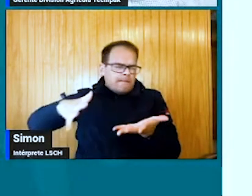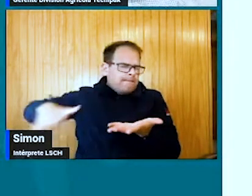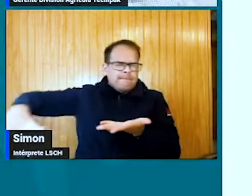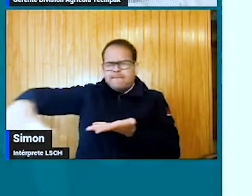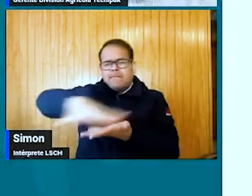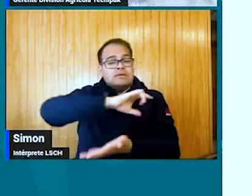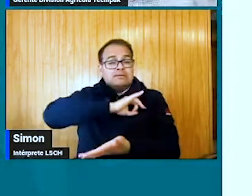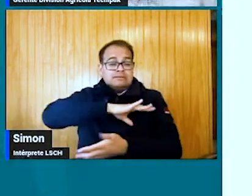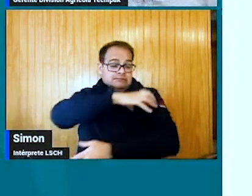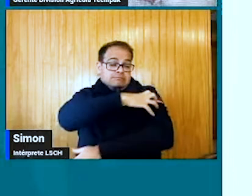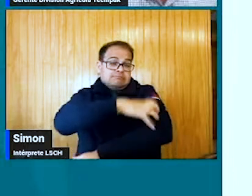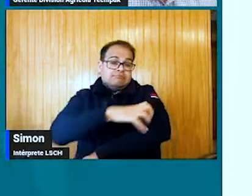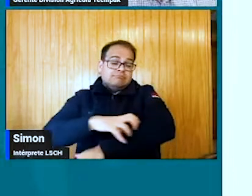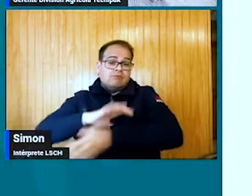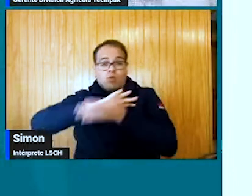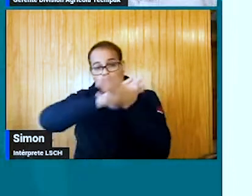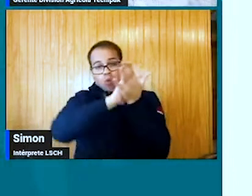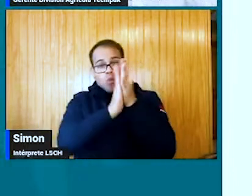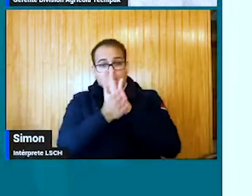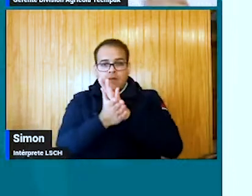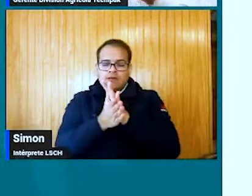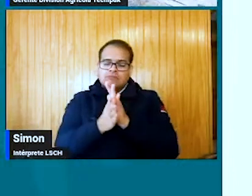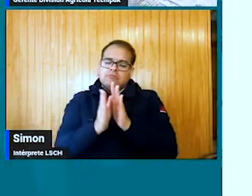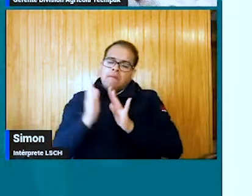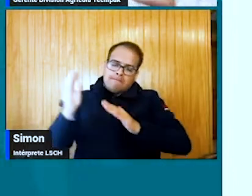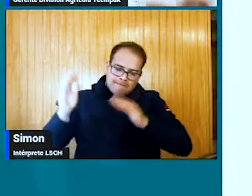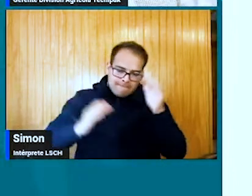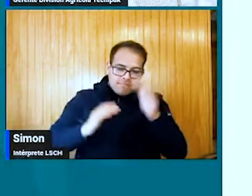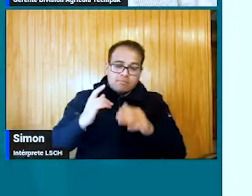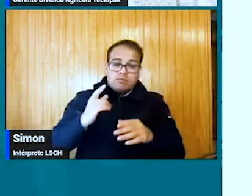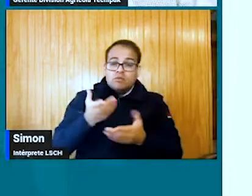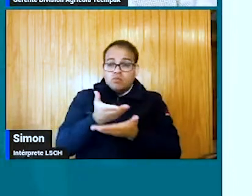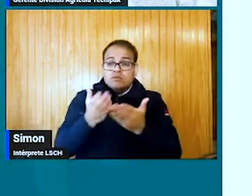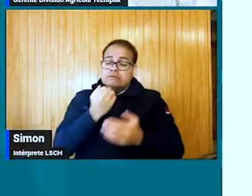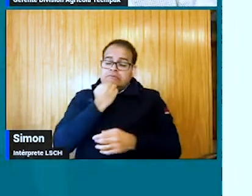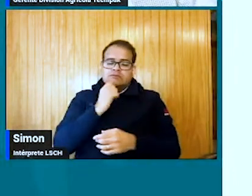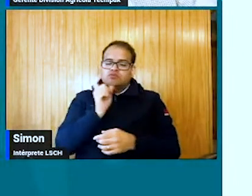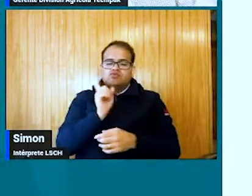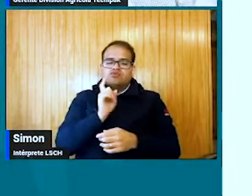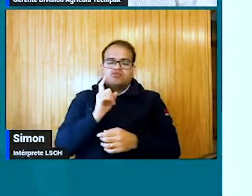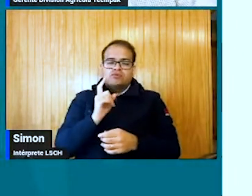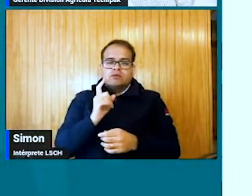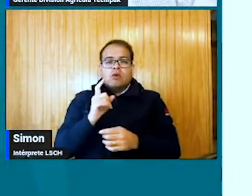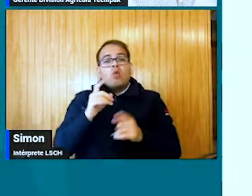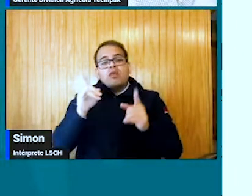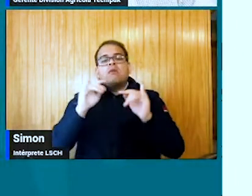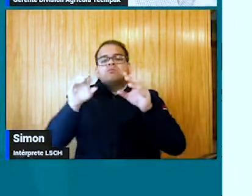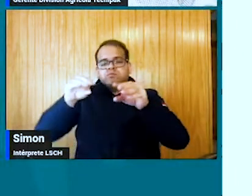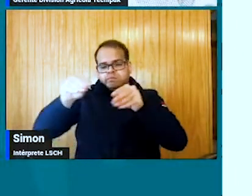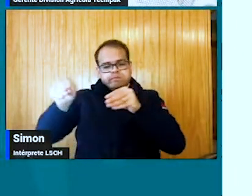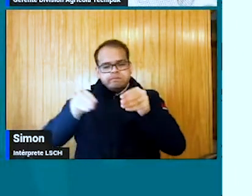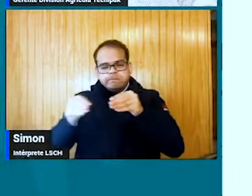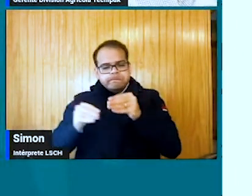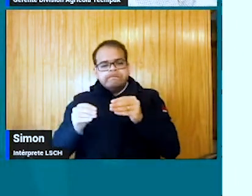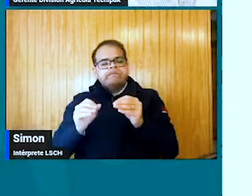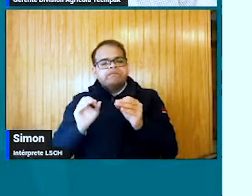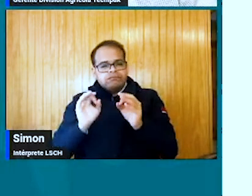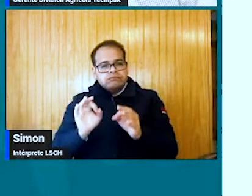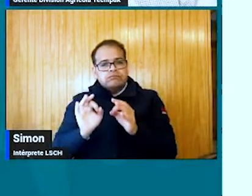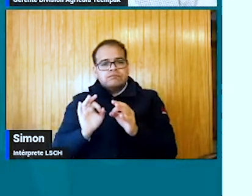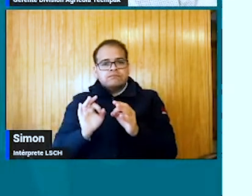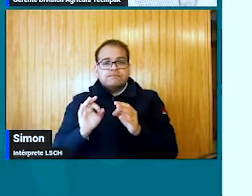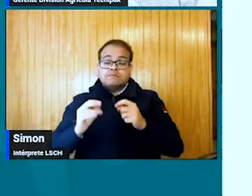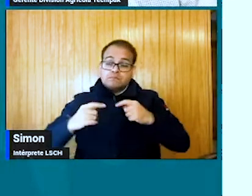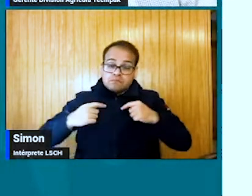lo aplican van a ver que no estoy tan equivocado. Y lo que estoy hablando también lo podemos moldear a su campo. Yo puedo